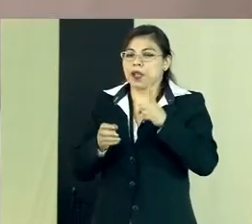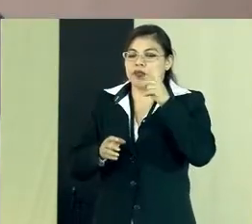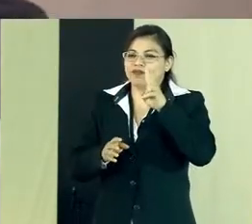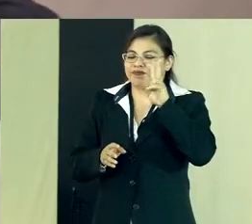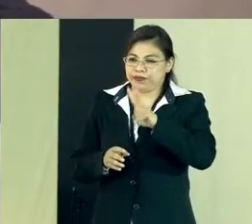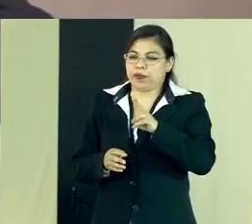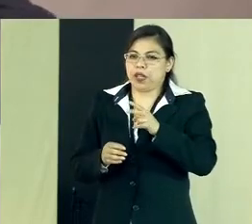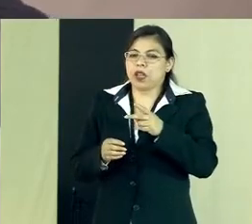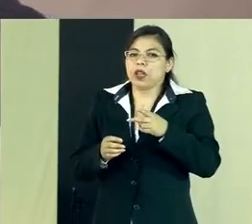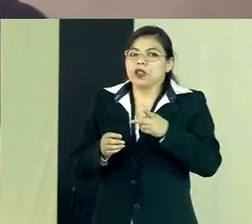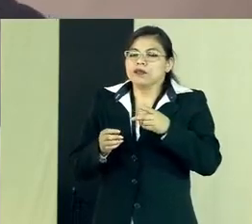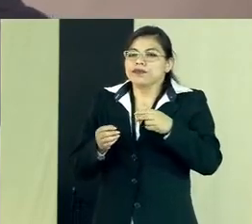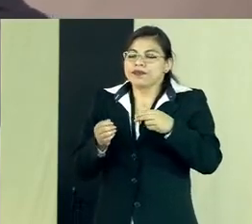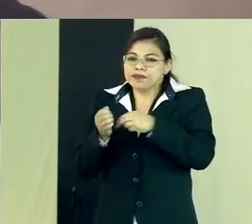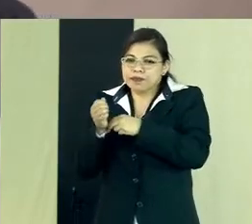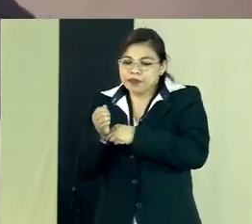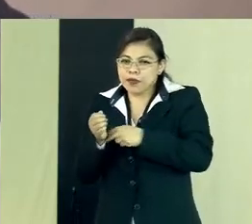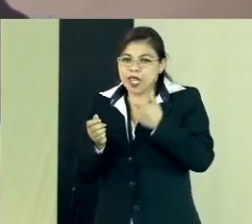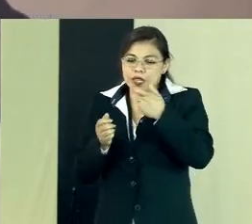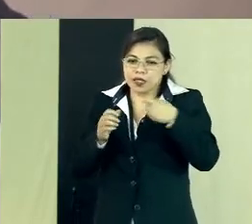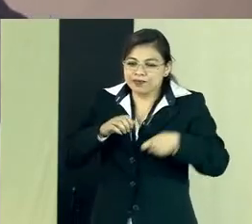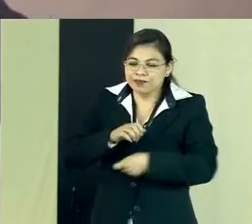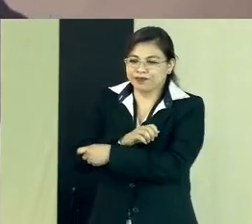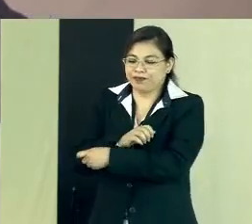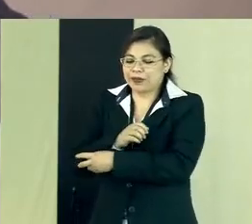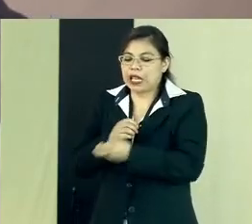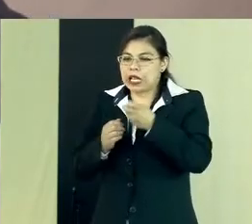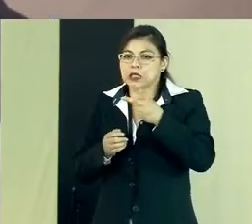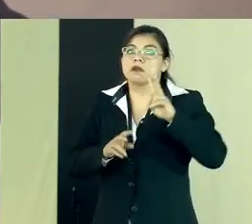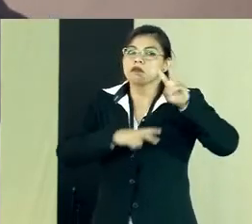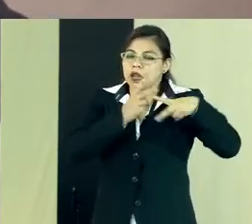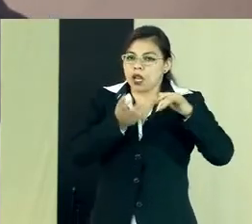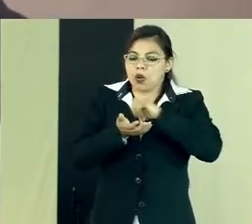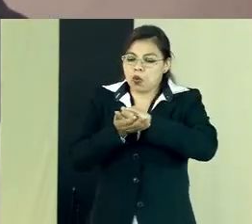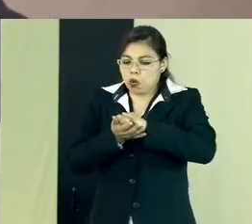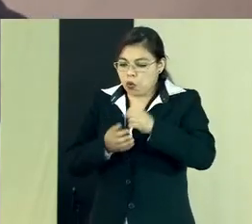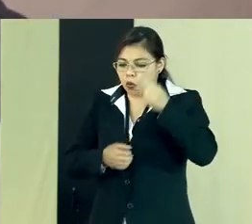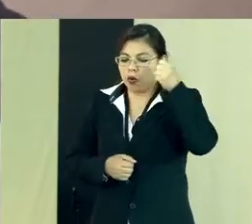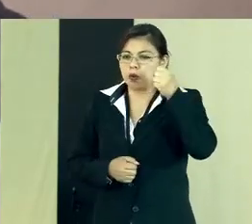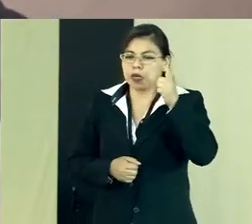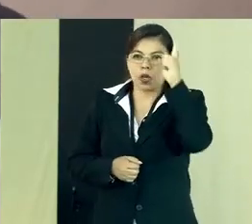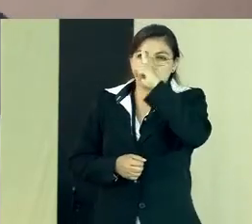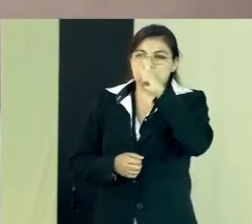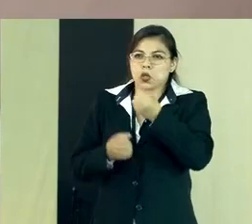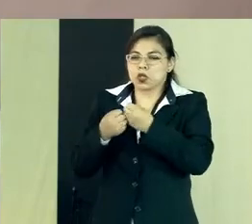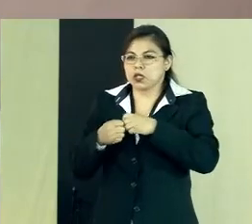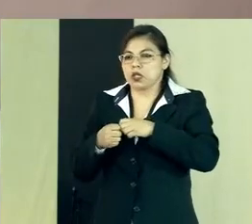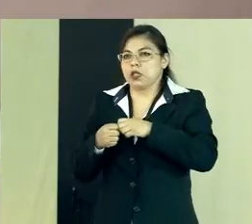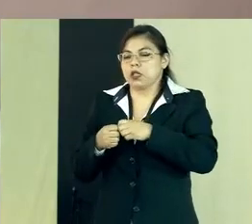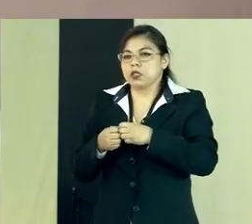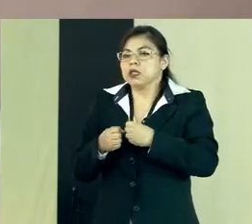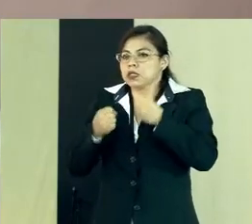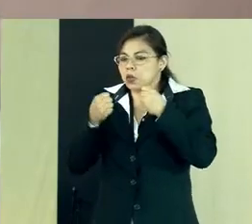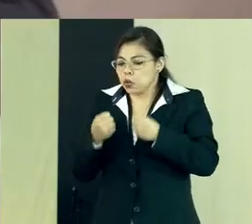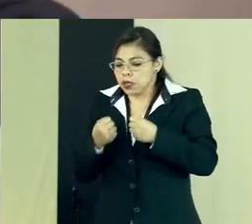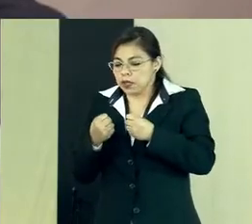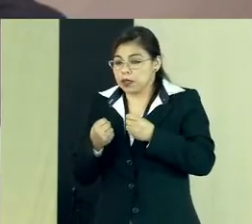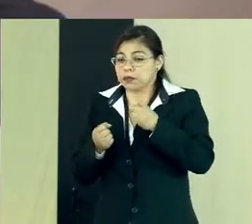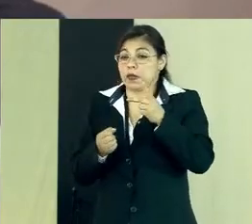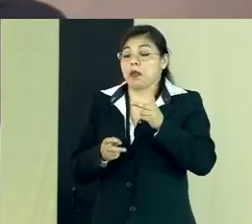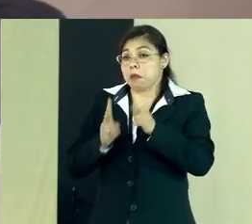ir a la nueva york a la plenaria de la onu del consejo de seguridad y va a hablar de la